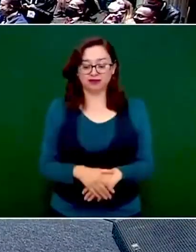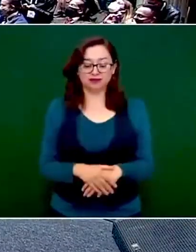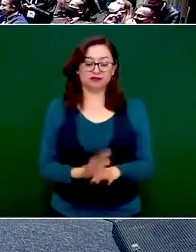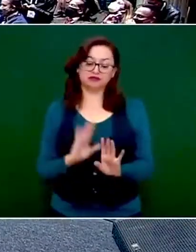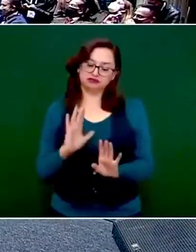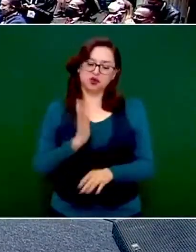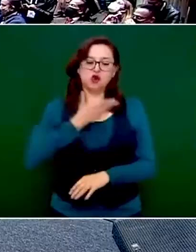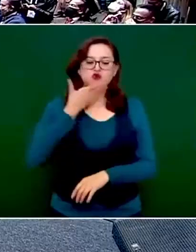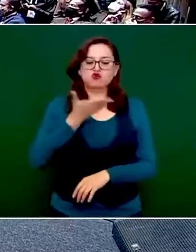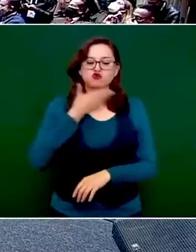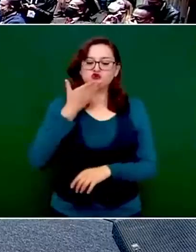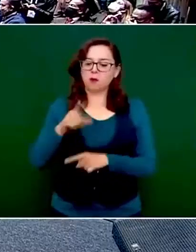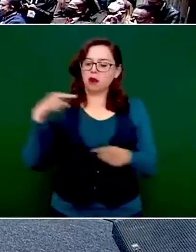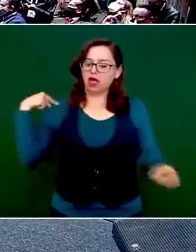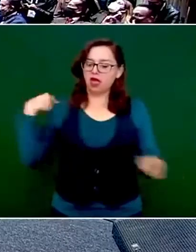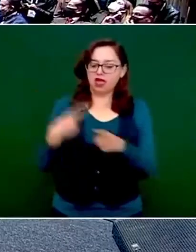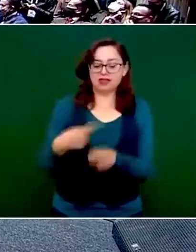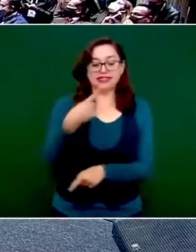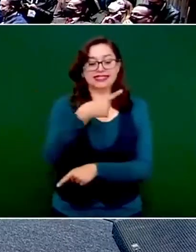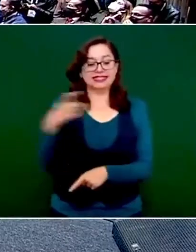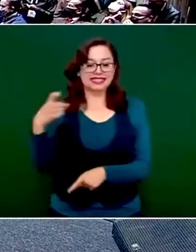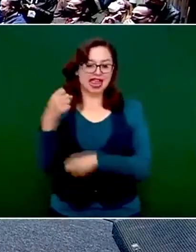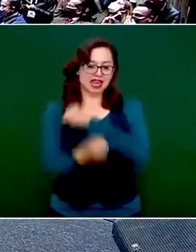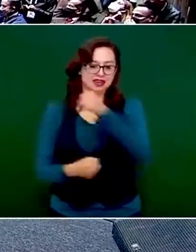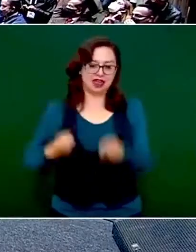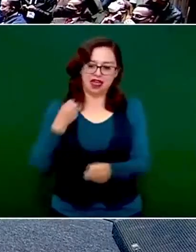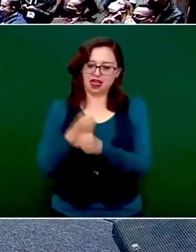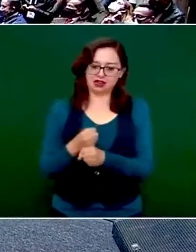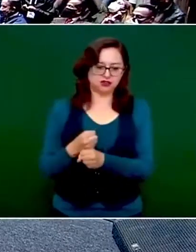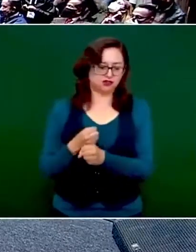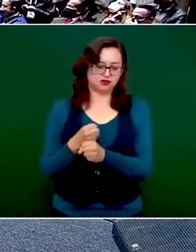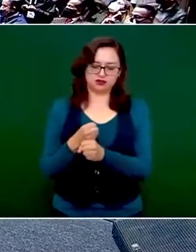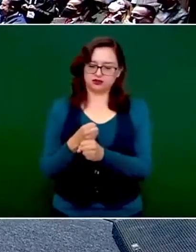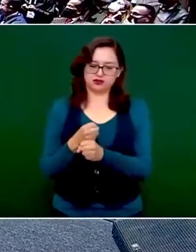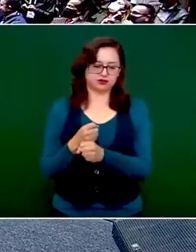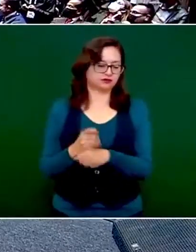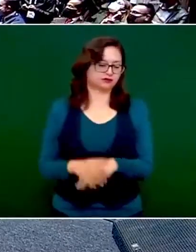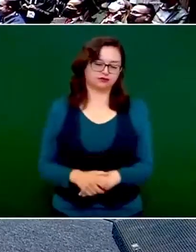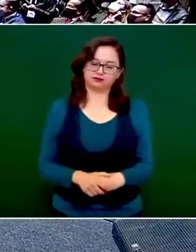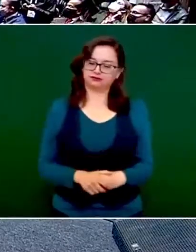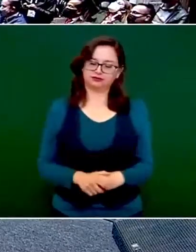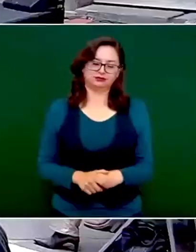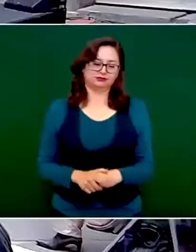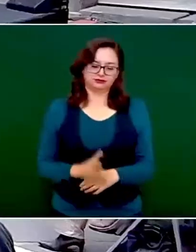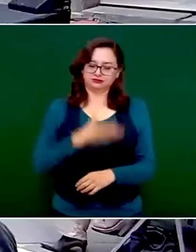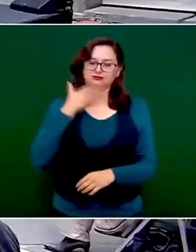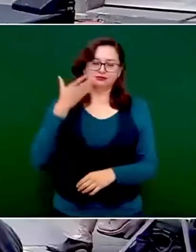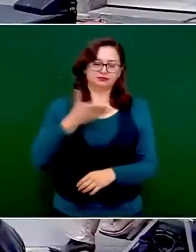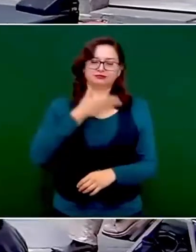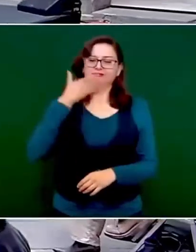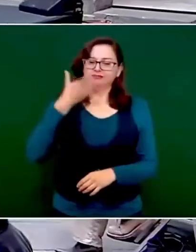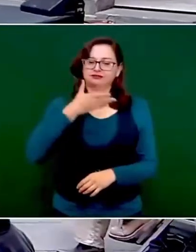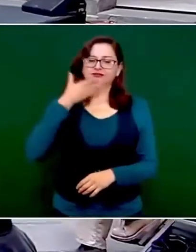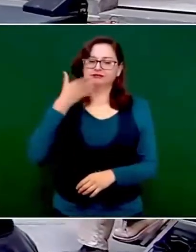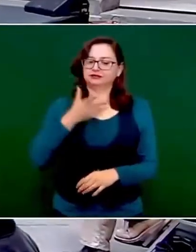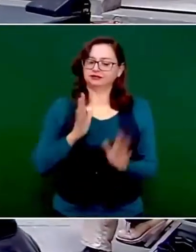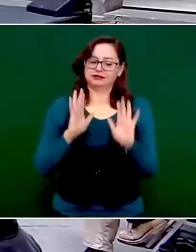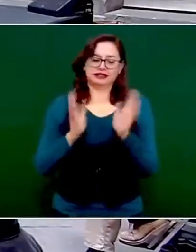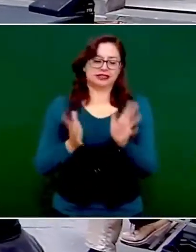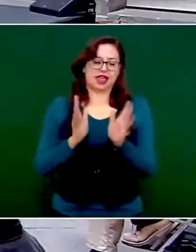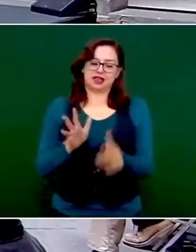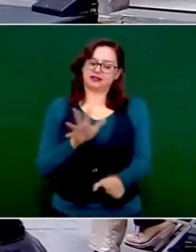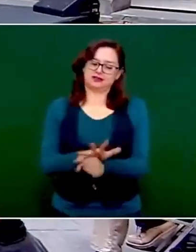ya lo hemos hablado, eso lo